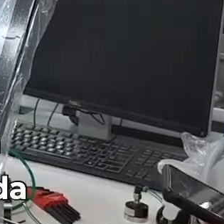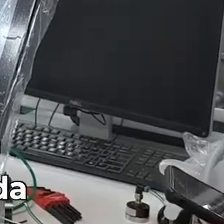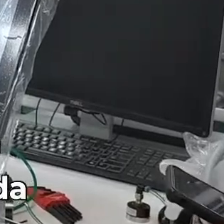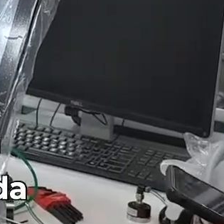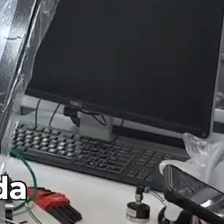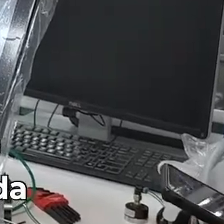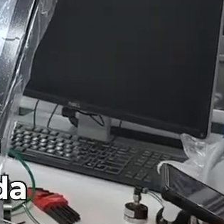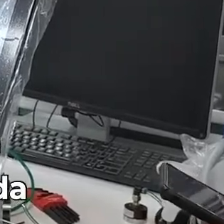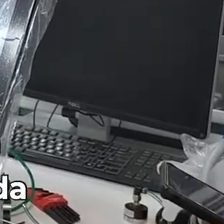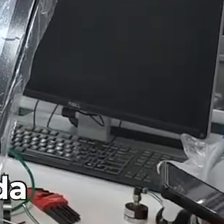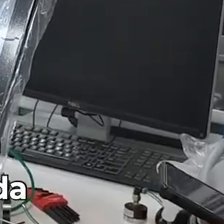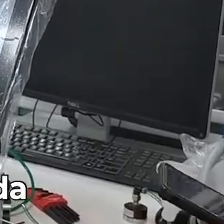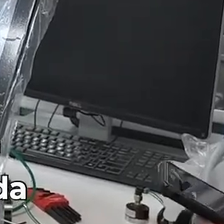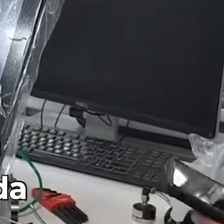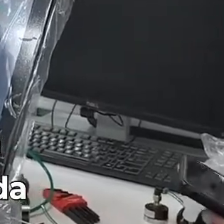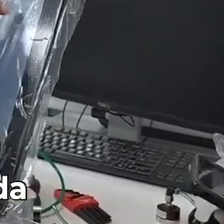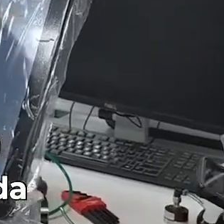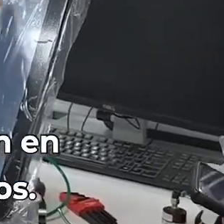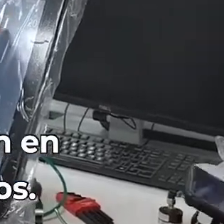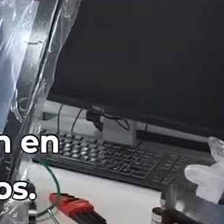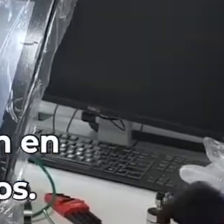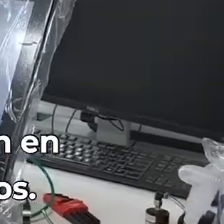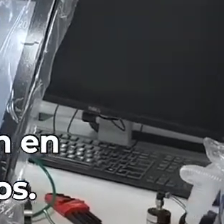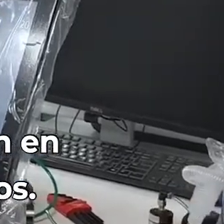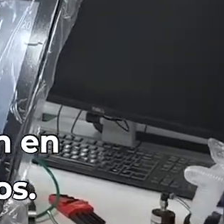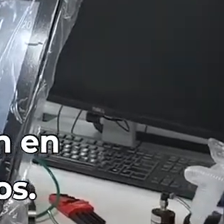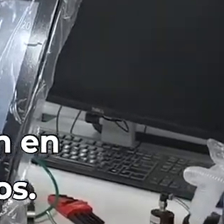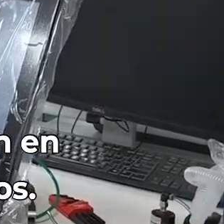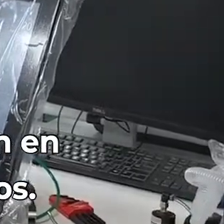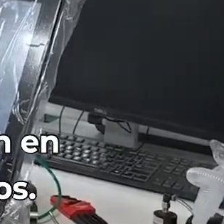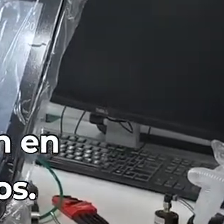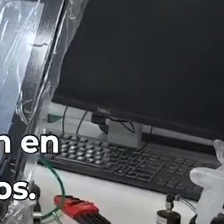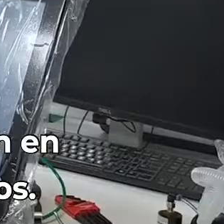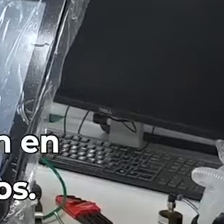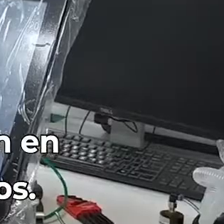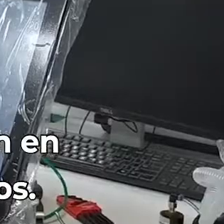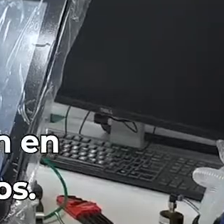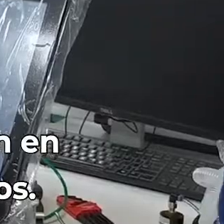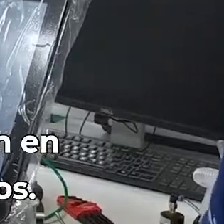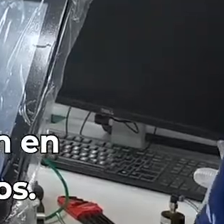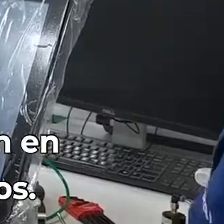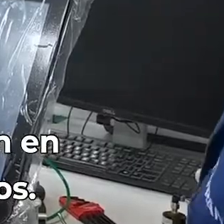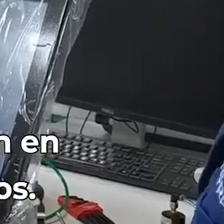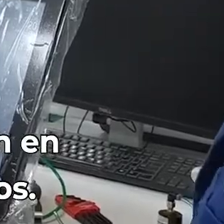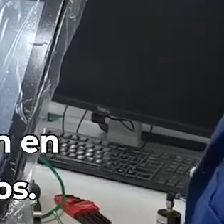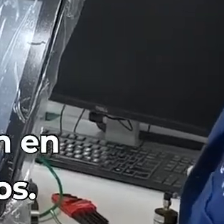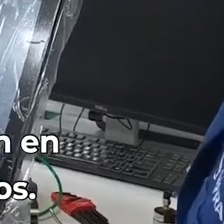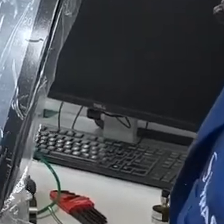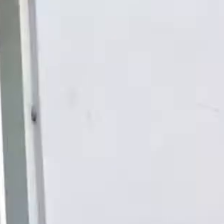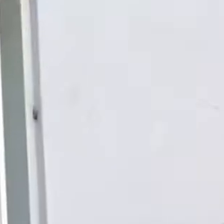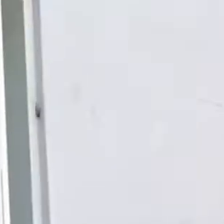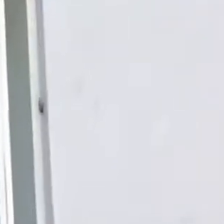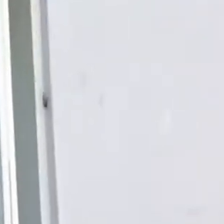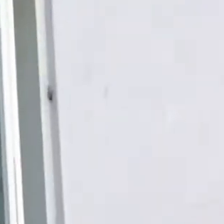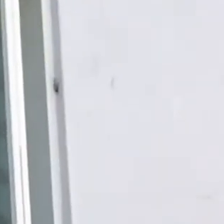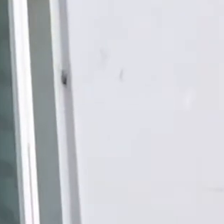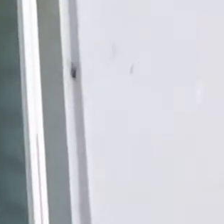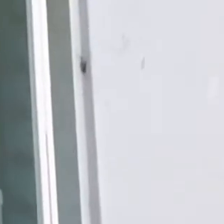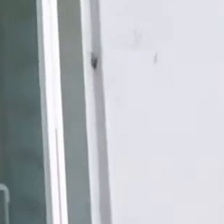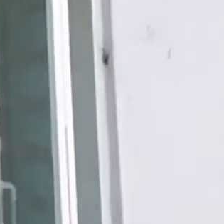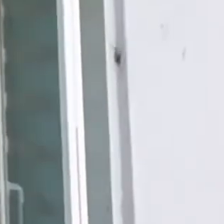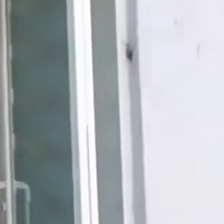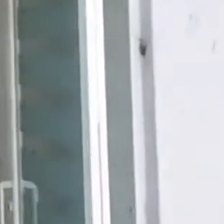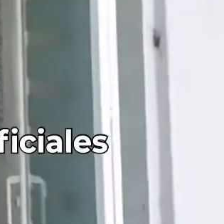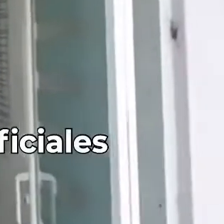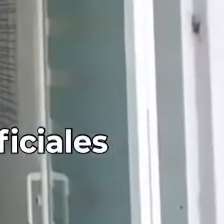ventilación mecánica controlada o asistida durante los ciclos de ventilación en pacientes adultos y pediátricos.